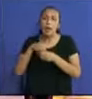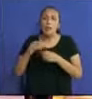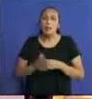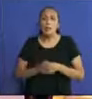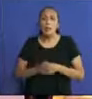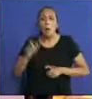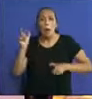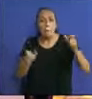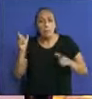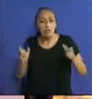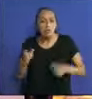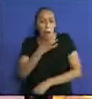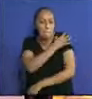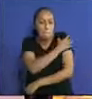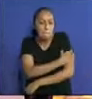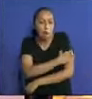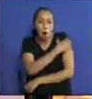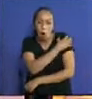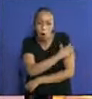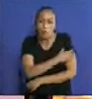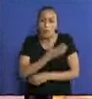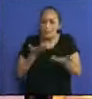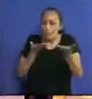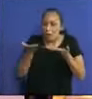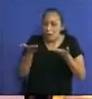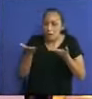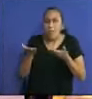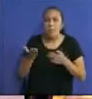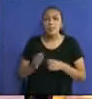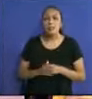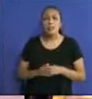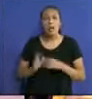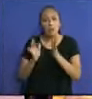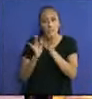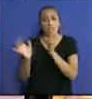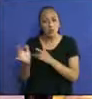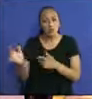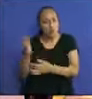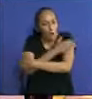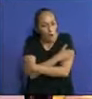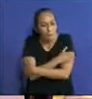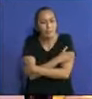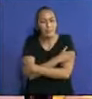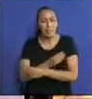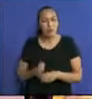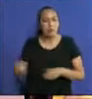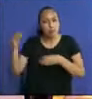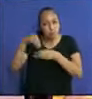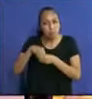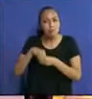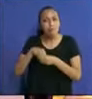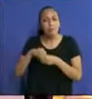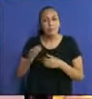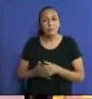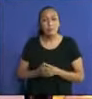pobres. Ellos son los que más se parecen a Jesús, que nació